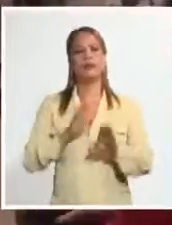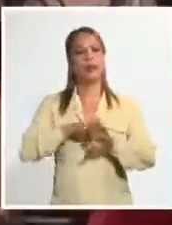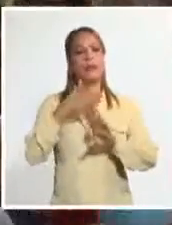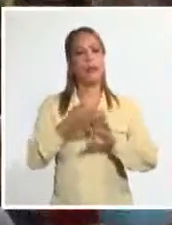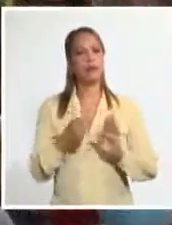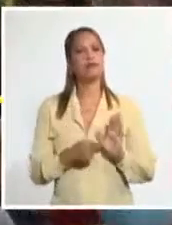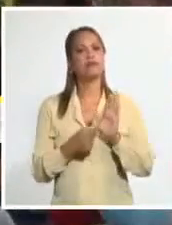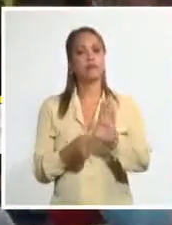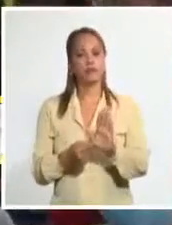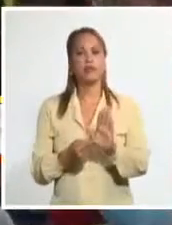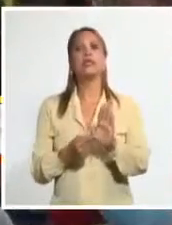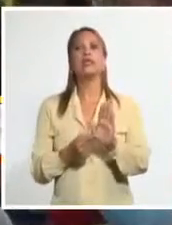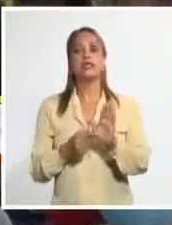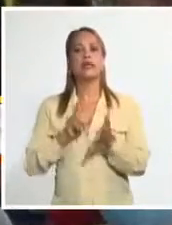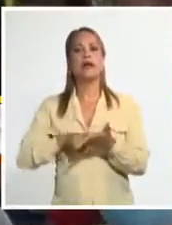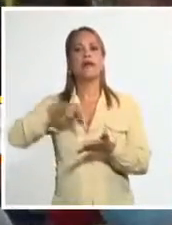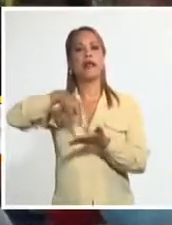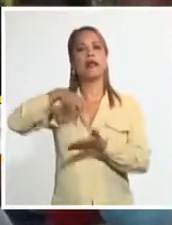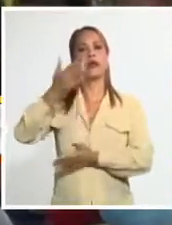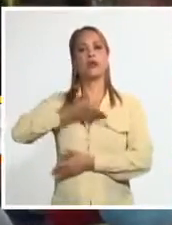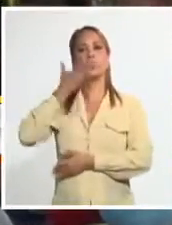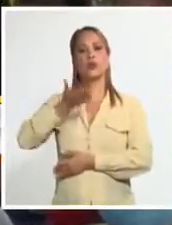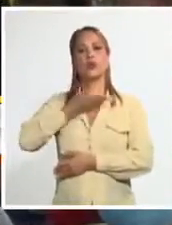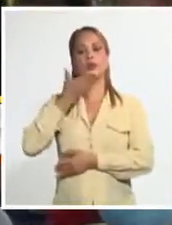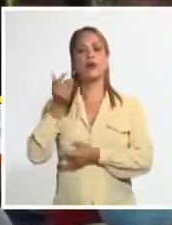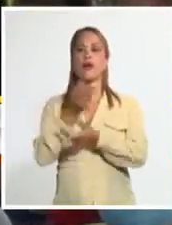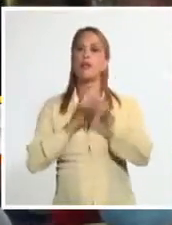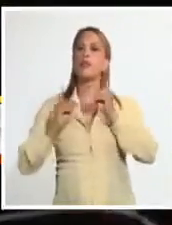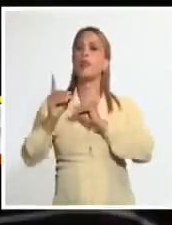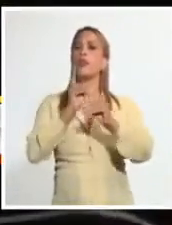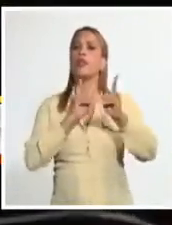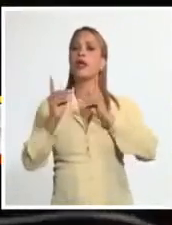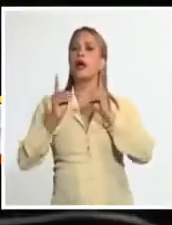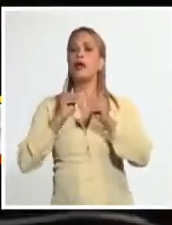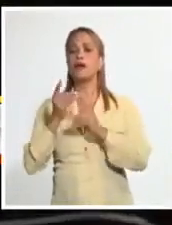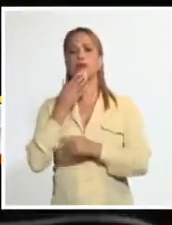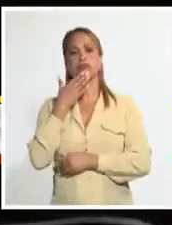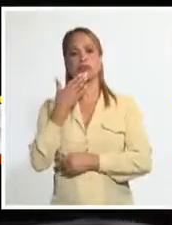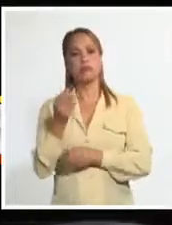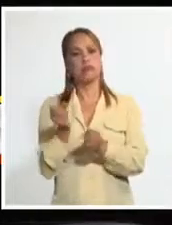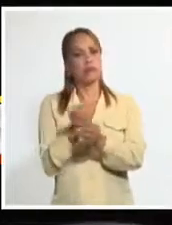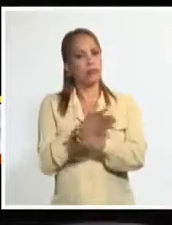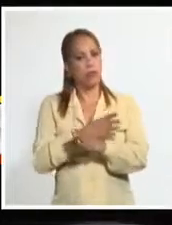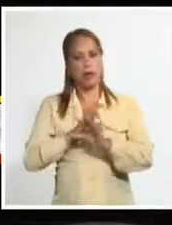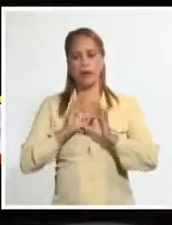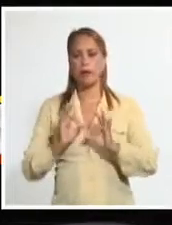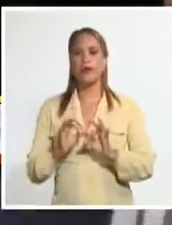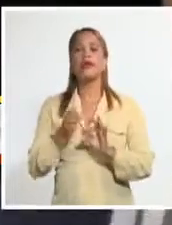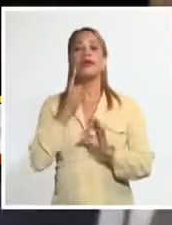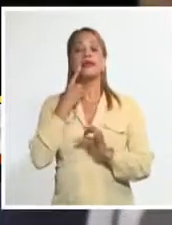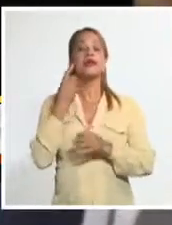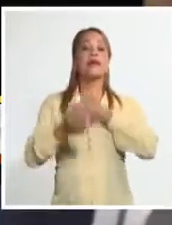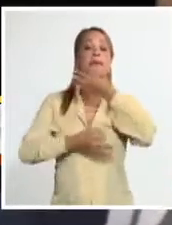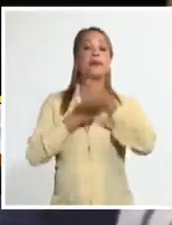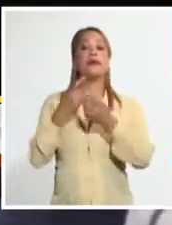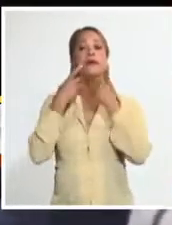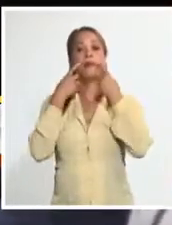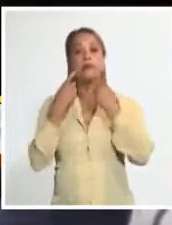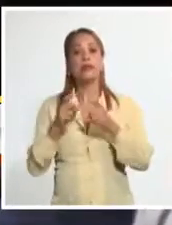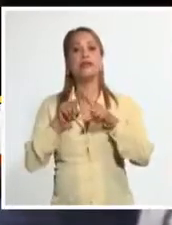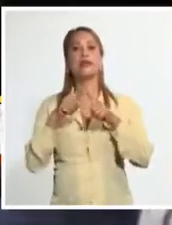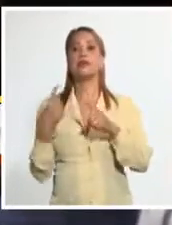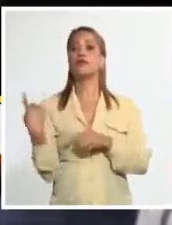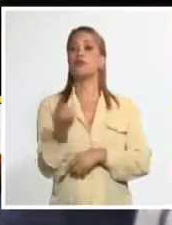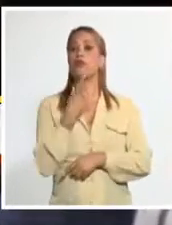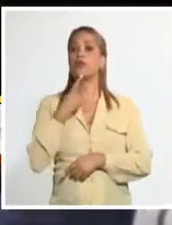presentación, se sucedieron las intervenciones en un diálogo franco y plural que evidenció la importancia que los cubanos concedemos al